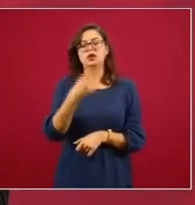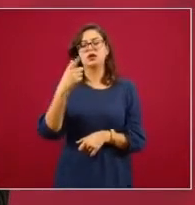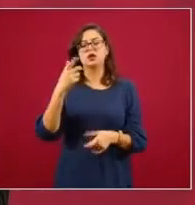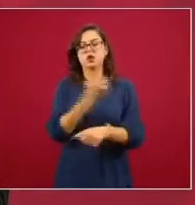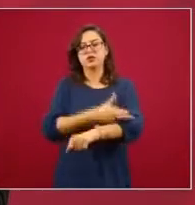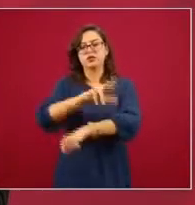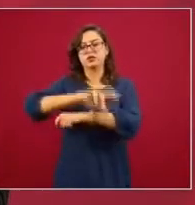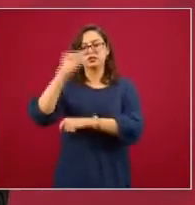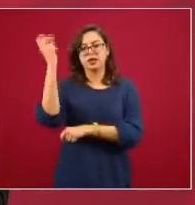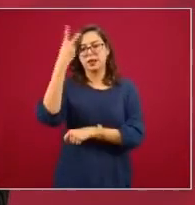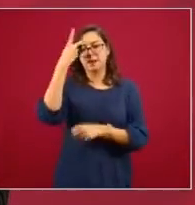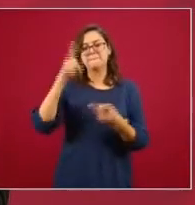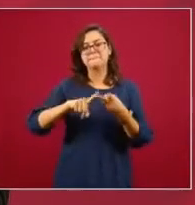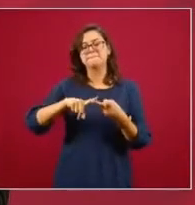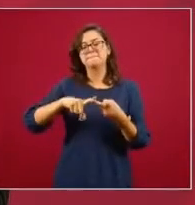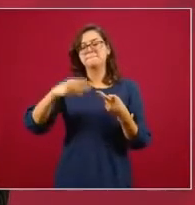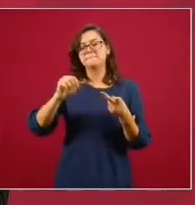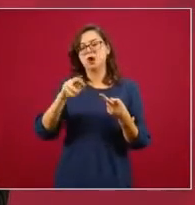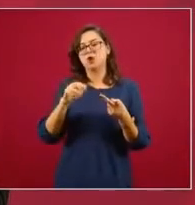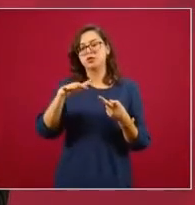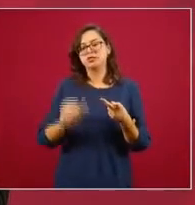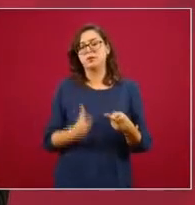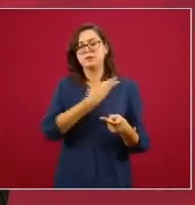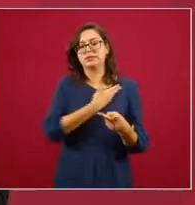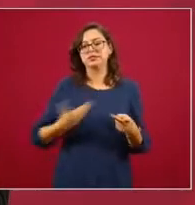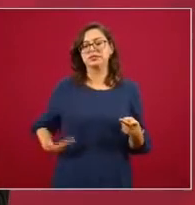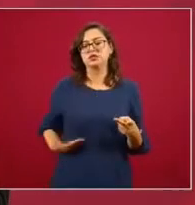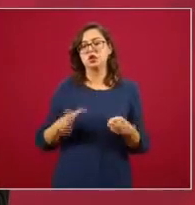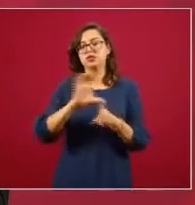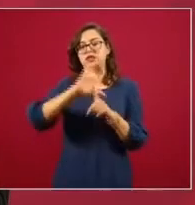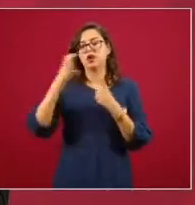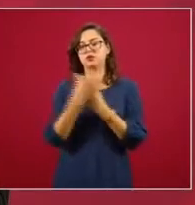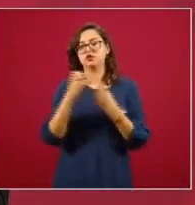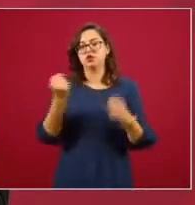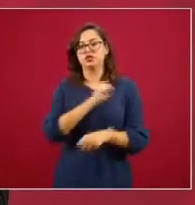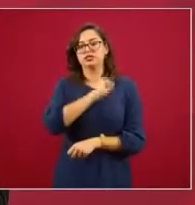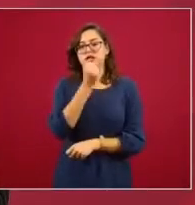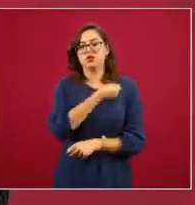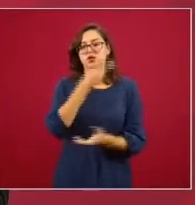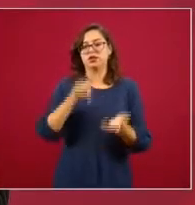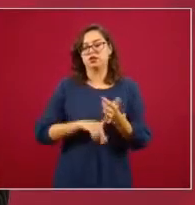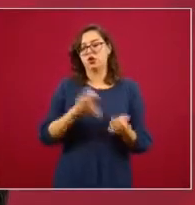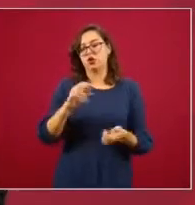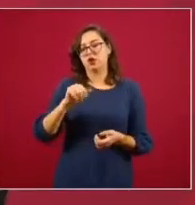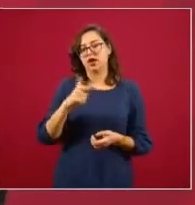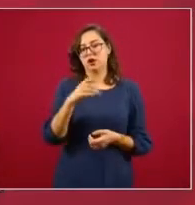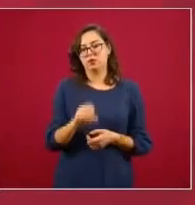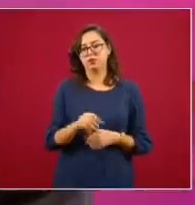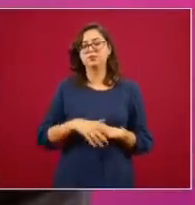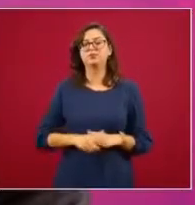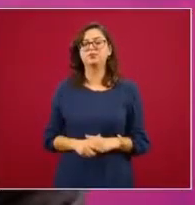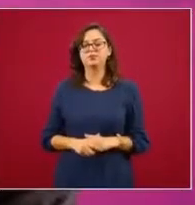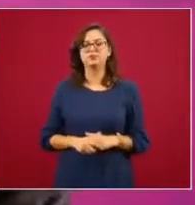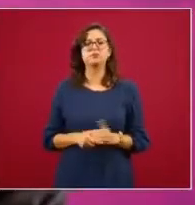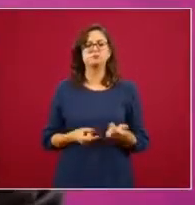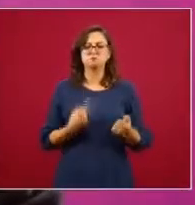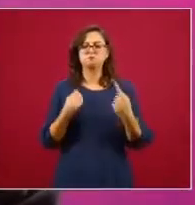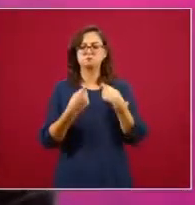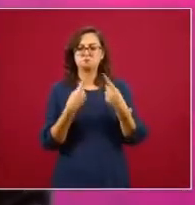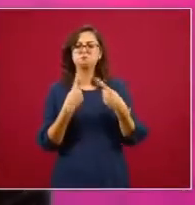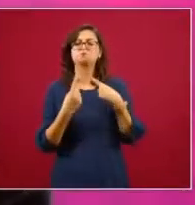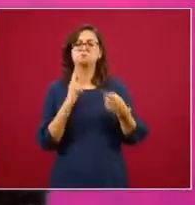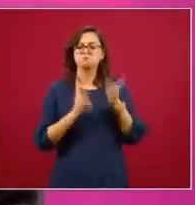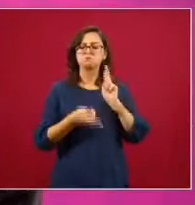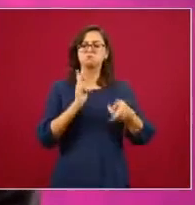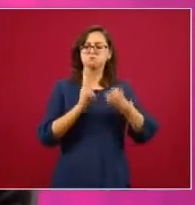Potosí, y el gobernador Mauricio Vila, quien es presidente de la Comisión de Salud de la Conferencia Nacional de Gobernadores. Y continuamos